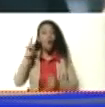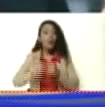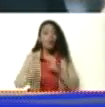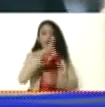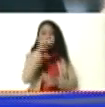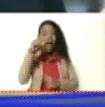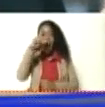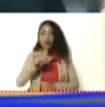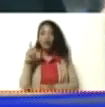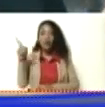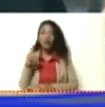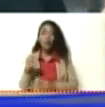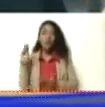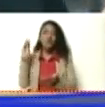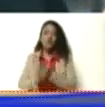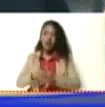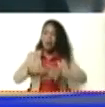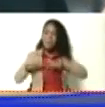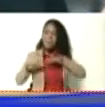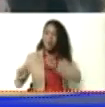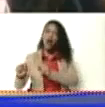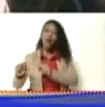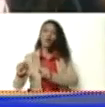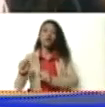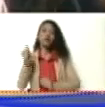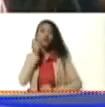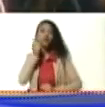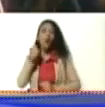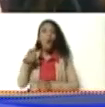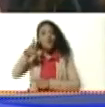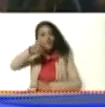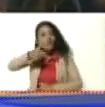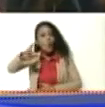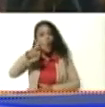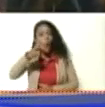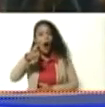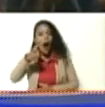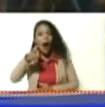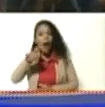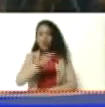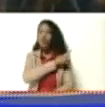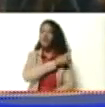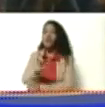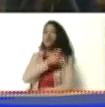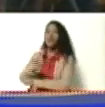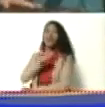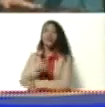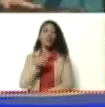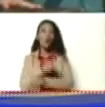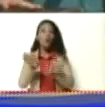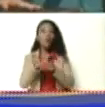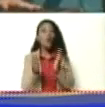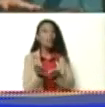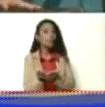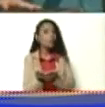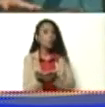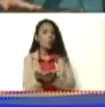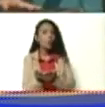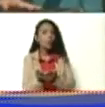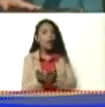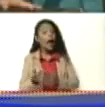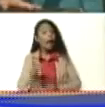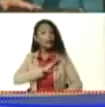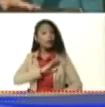años se ha erigido como un imperio que busca el mando del mundo, que ha